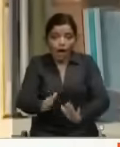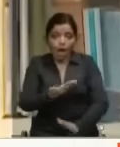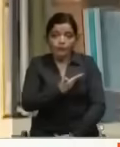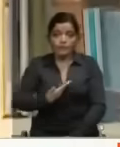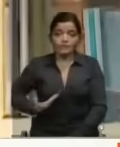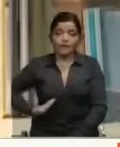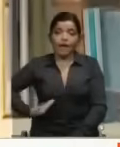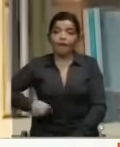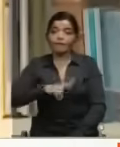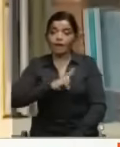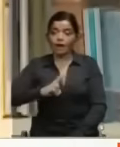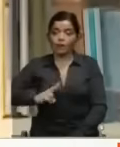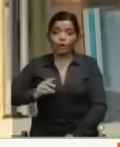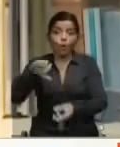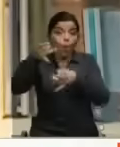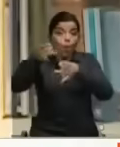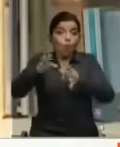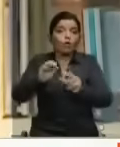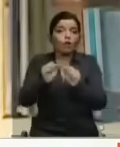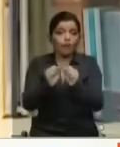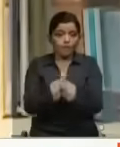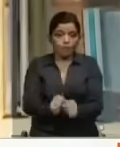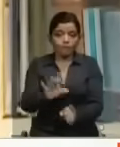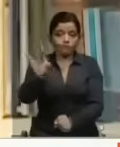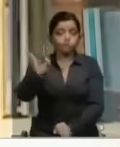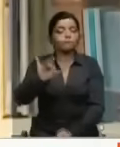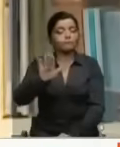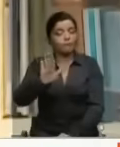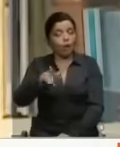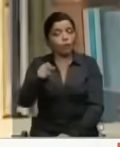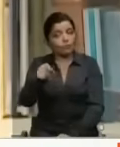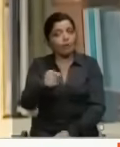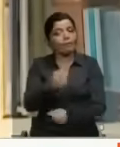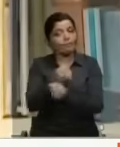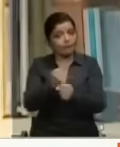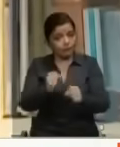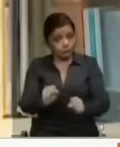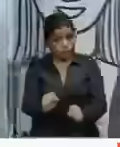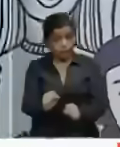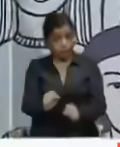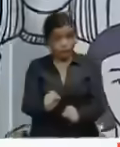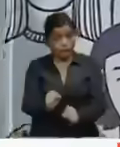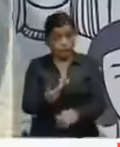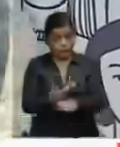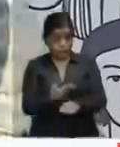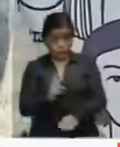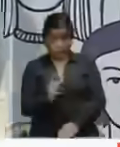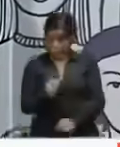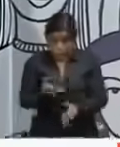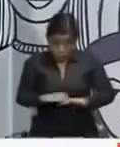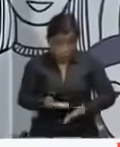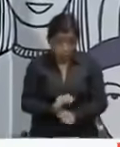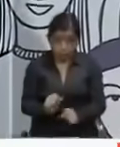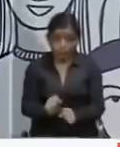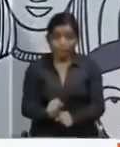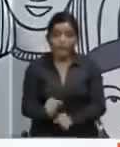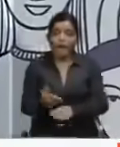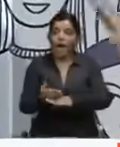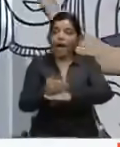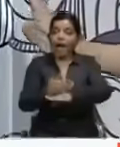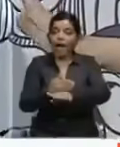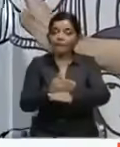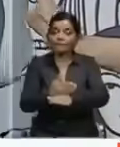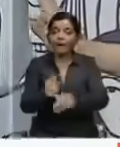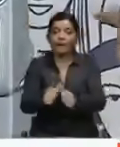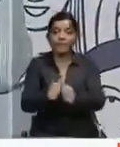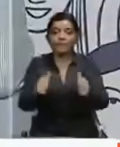persona que puede llamarlo a renunciar, se lo pida formalmente. Tan solo horas antes, las directivas de